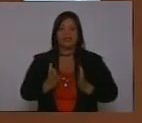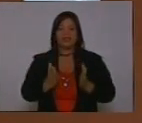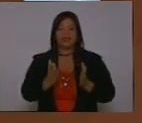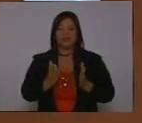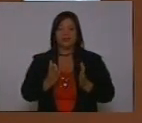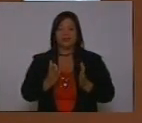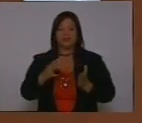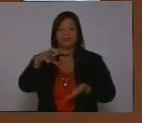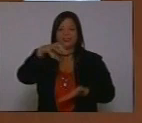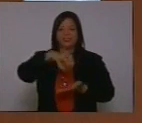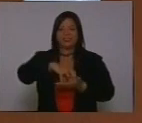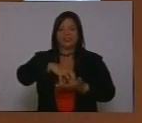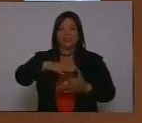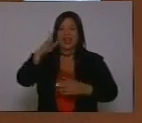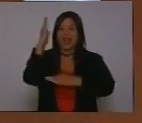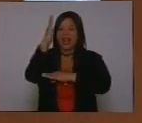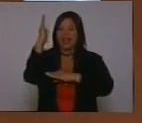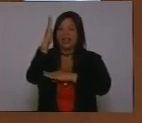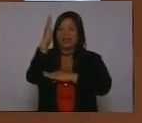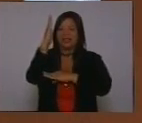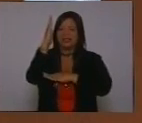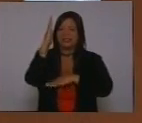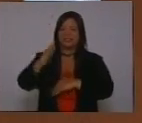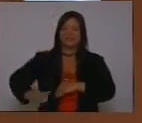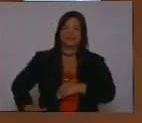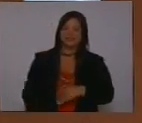del estado Lara.